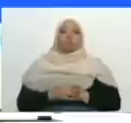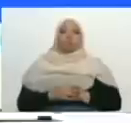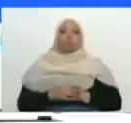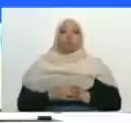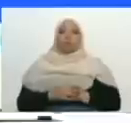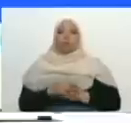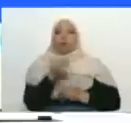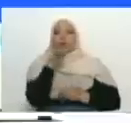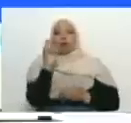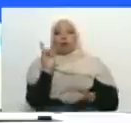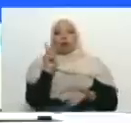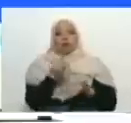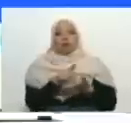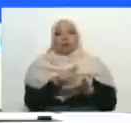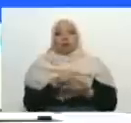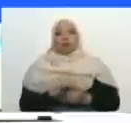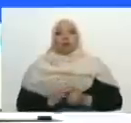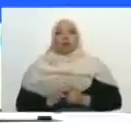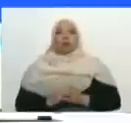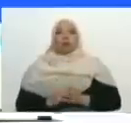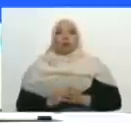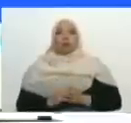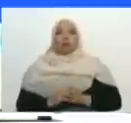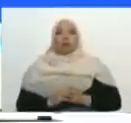fueron a participar,